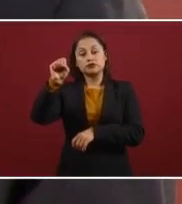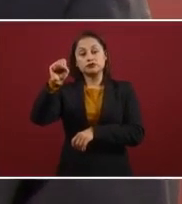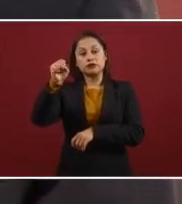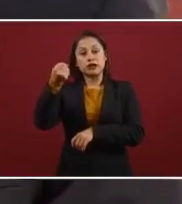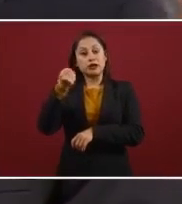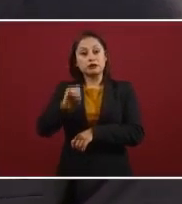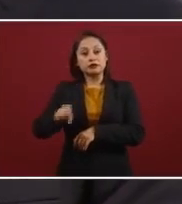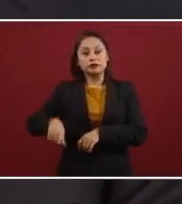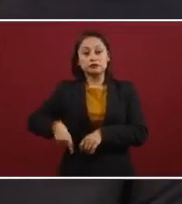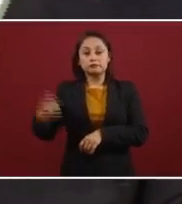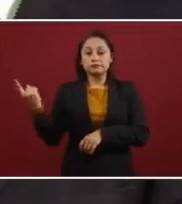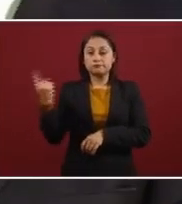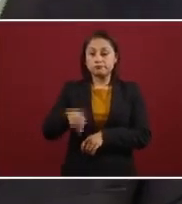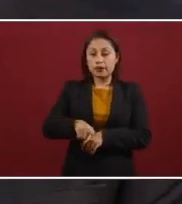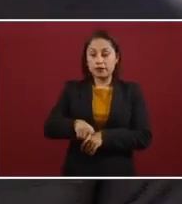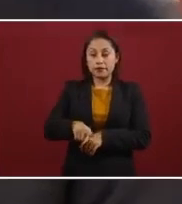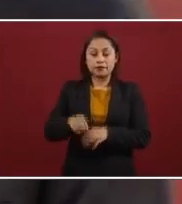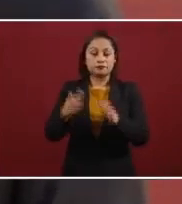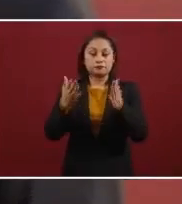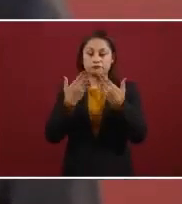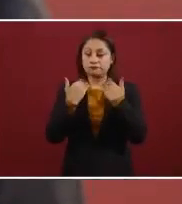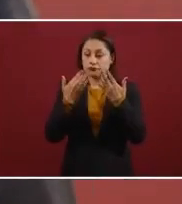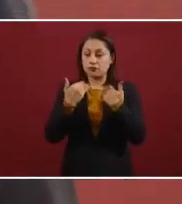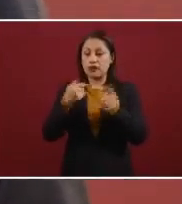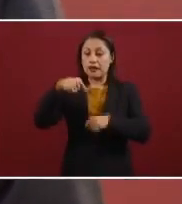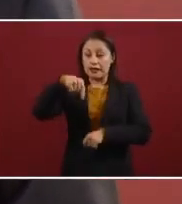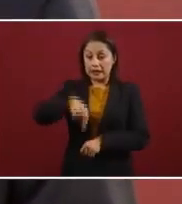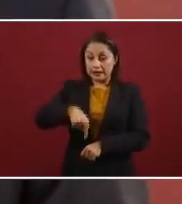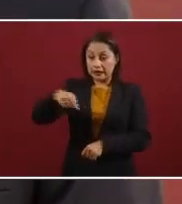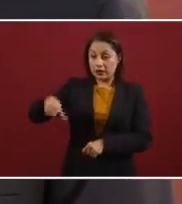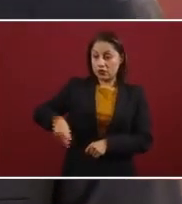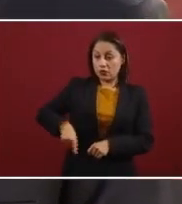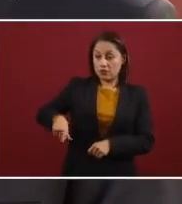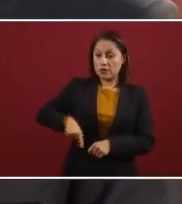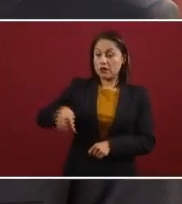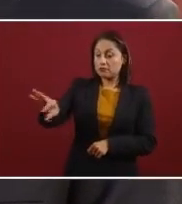el gobierno no tiene dirigentes predilectos.